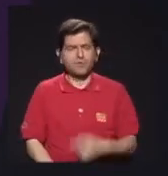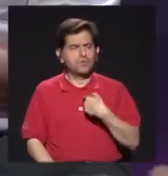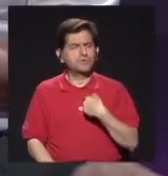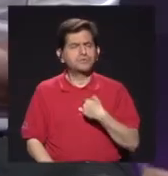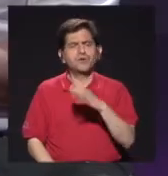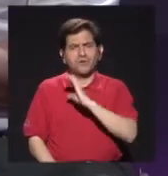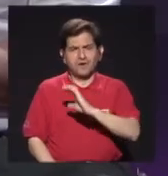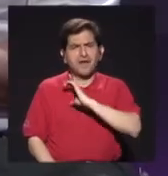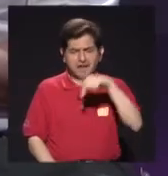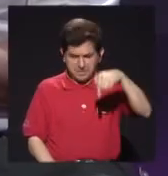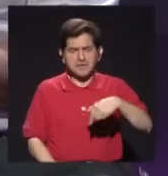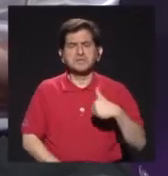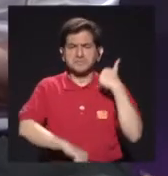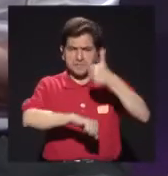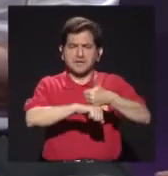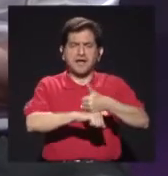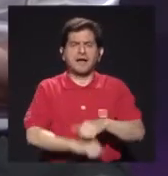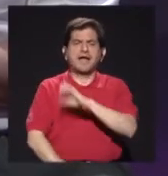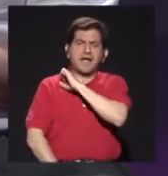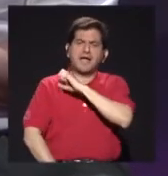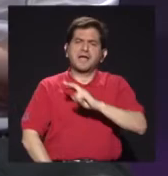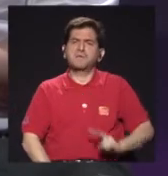objetivo también evangélico